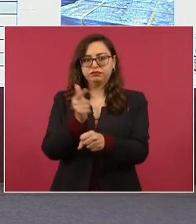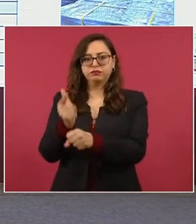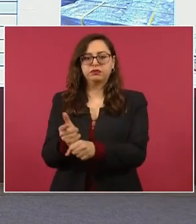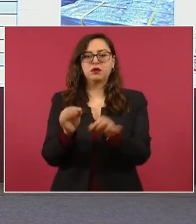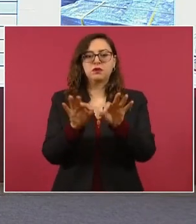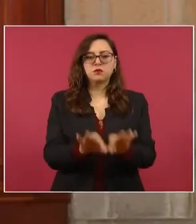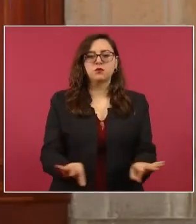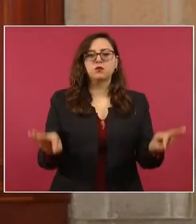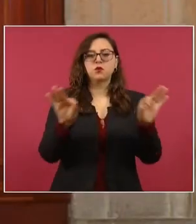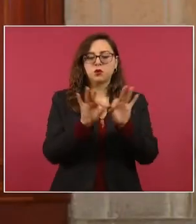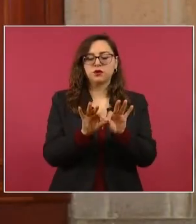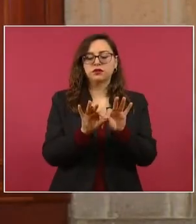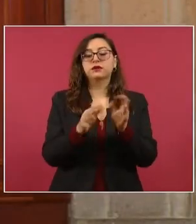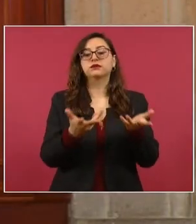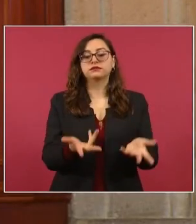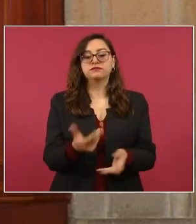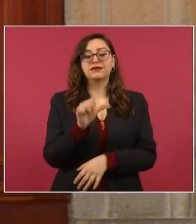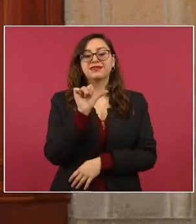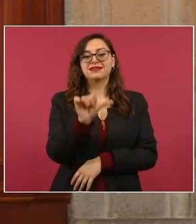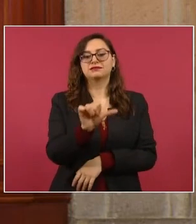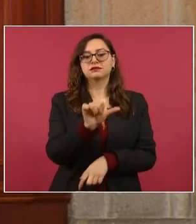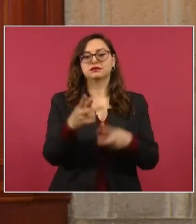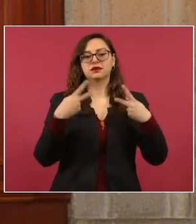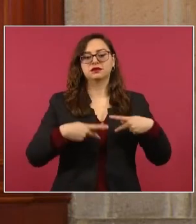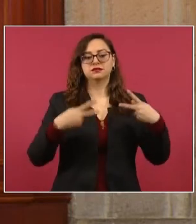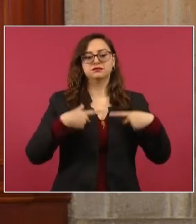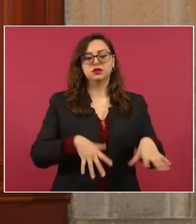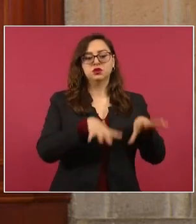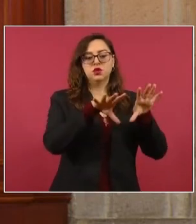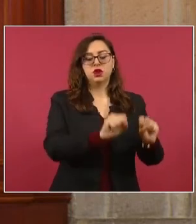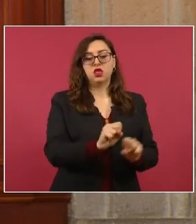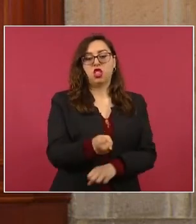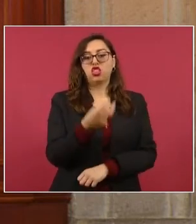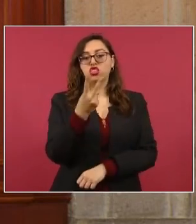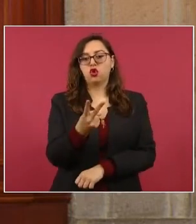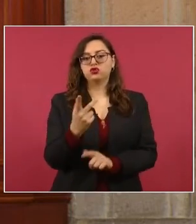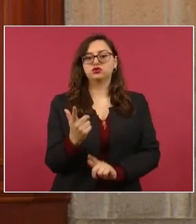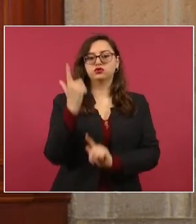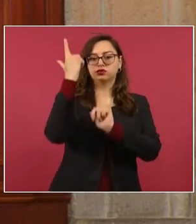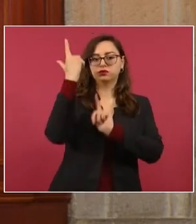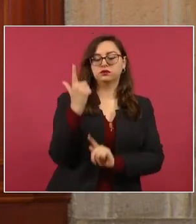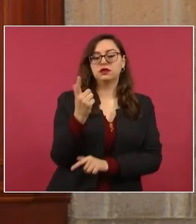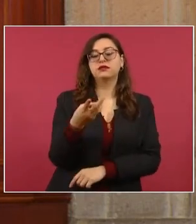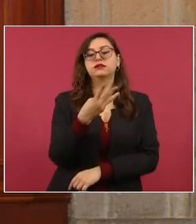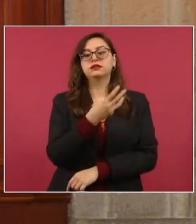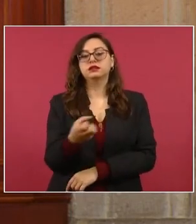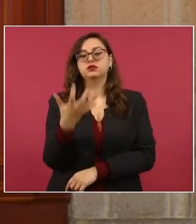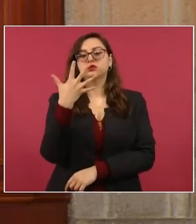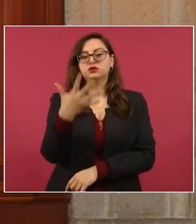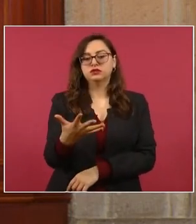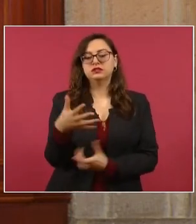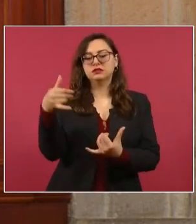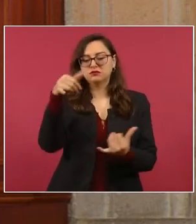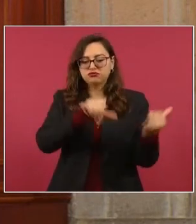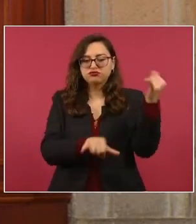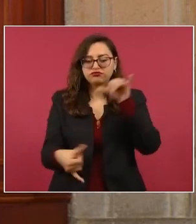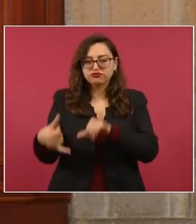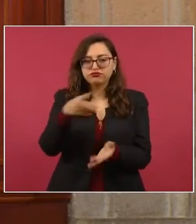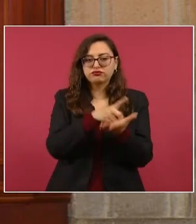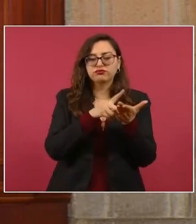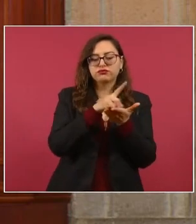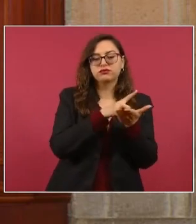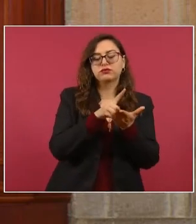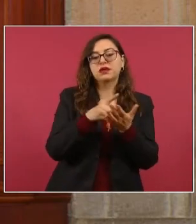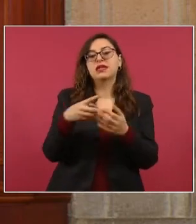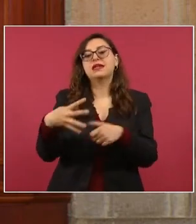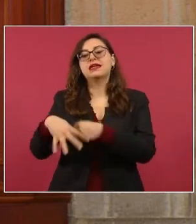El resultado arroja 16 personas detenidas, 2 armas largas, 305 kilogramos de precursores químicos y 14